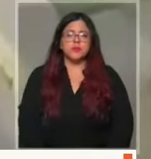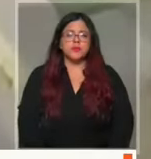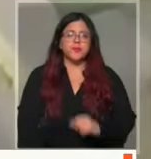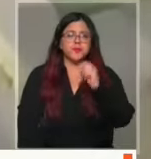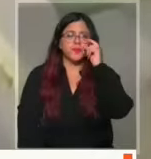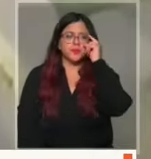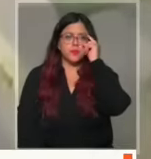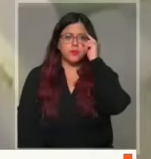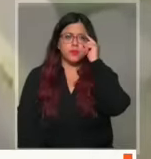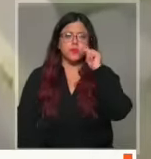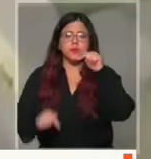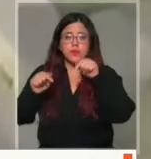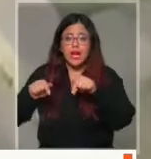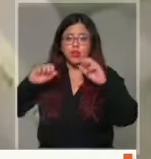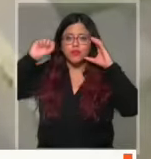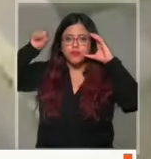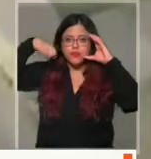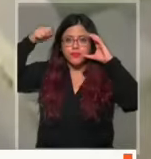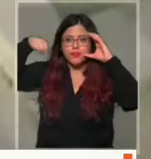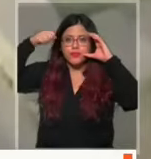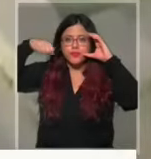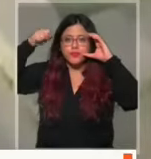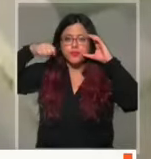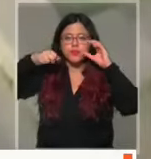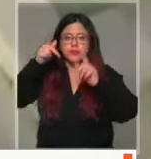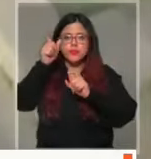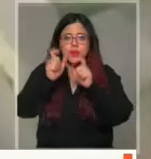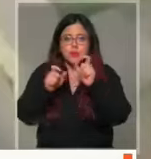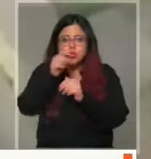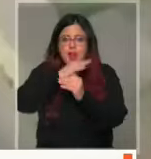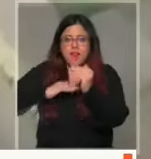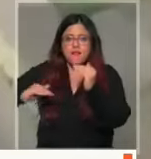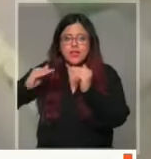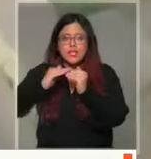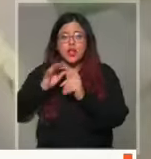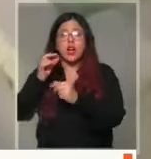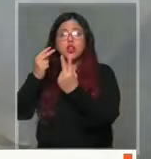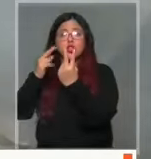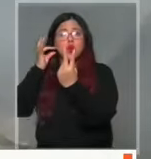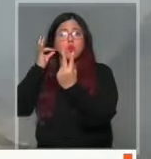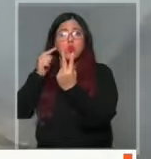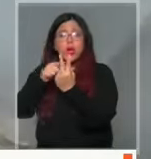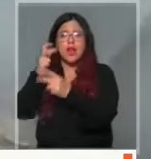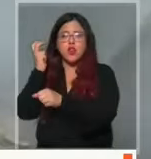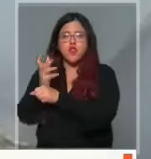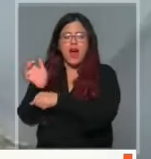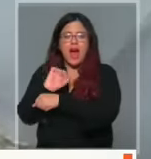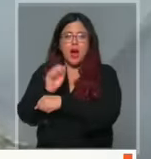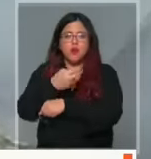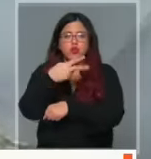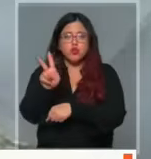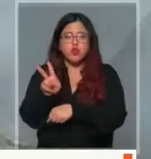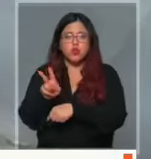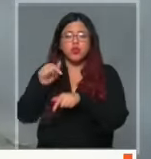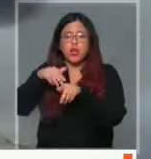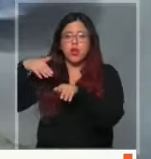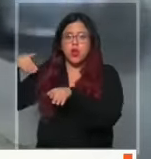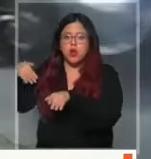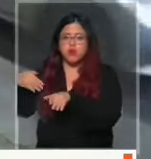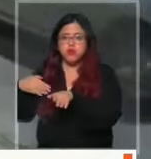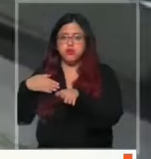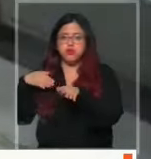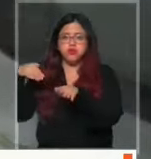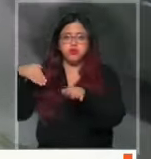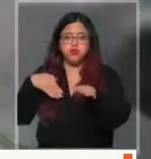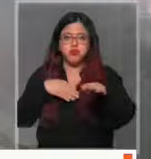Estos son los registros de las cámaras de seguridad de vecinos y vecinas. A las dos mujeres les roban el auto. Las habrían estado siguiendo desde